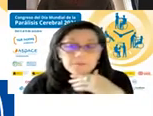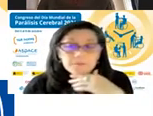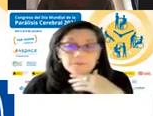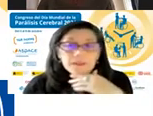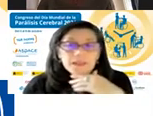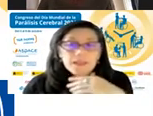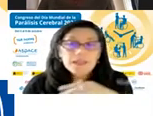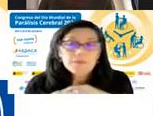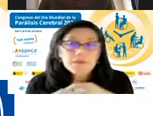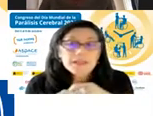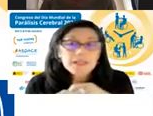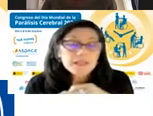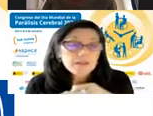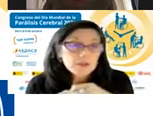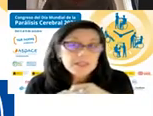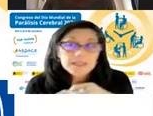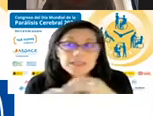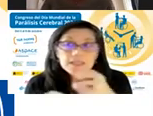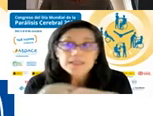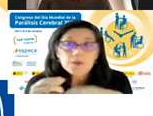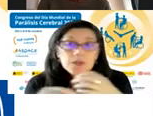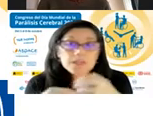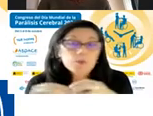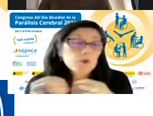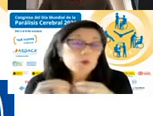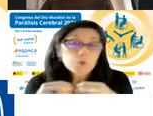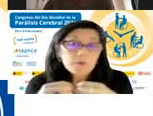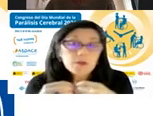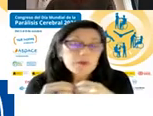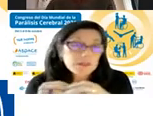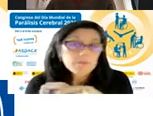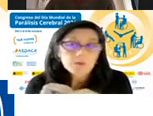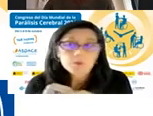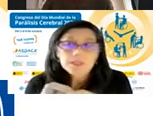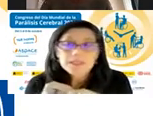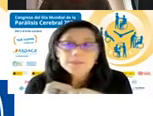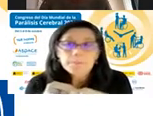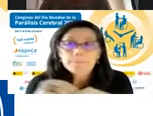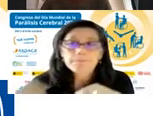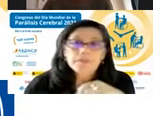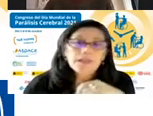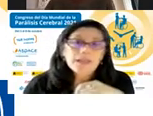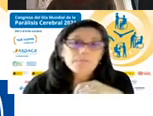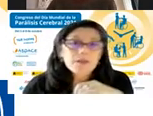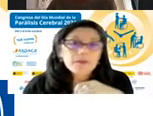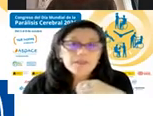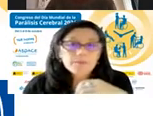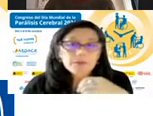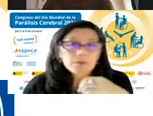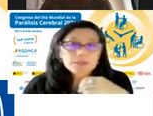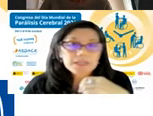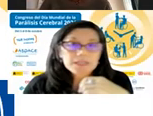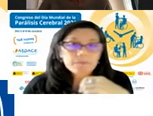chat, que permite la interacción entre asistentes al congreso, pero no es un medio para hacer preguntas. El medio para